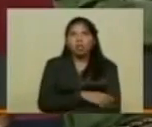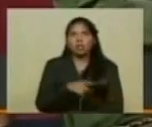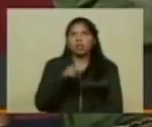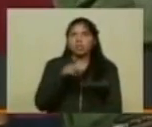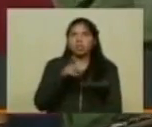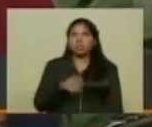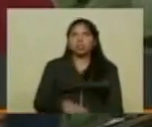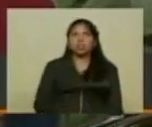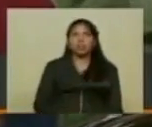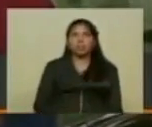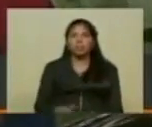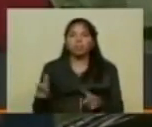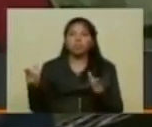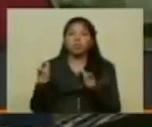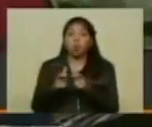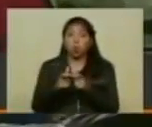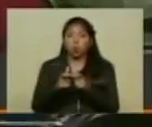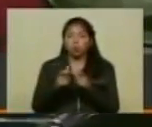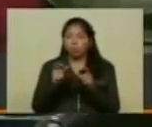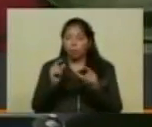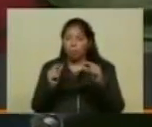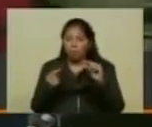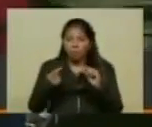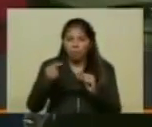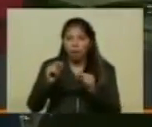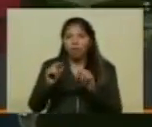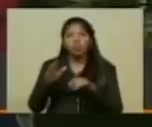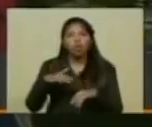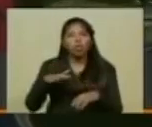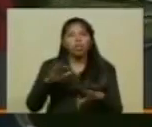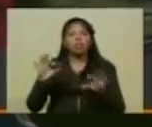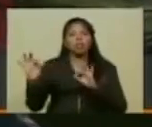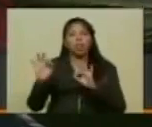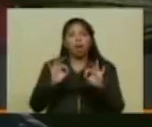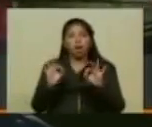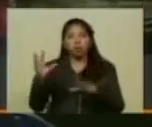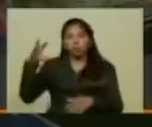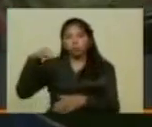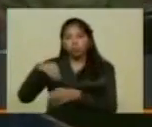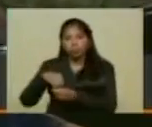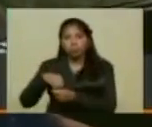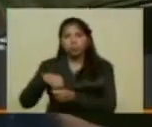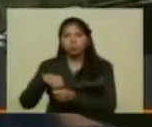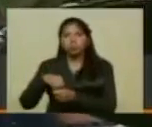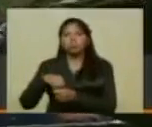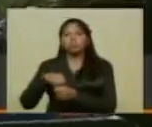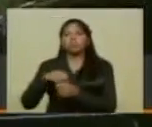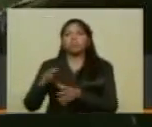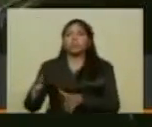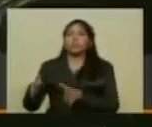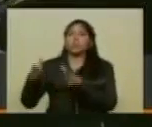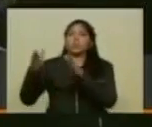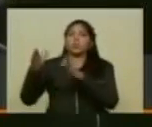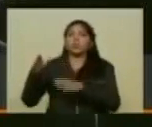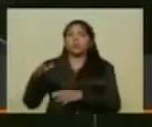Fue una reunión que hicimos en el Teatro de la Academia del Ejército Bolivariano,